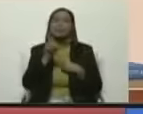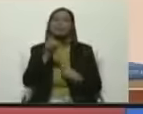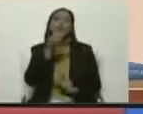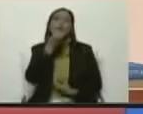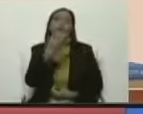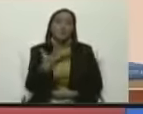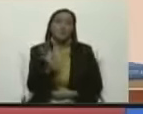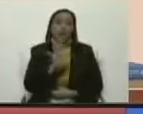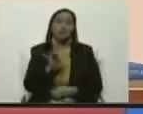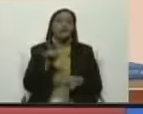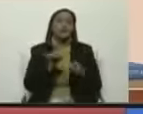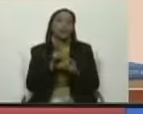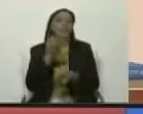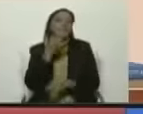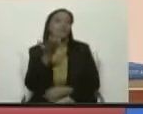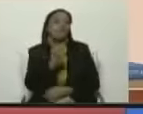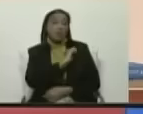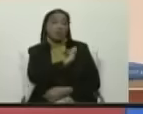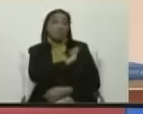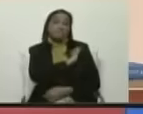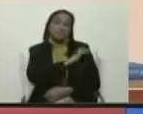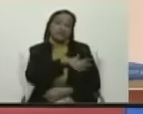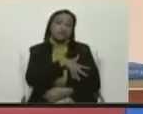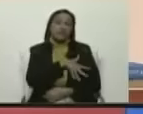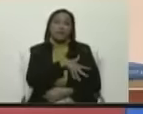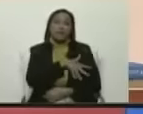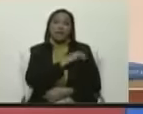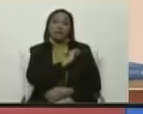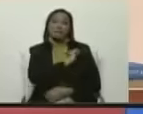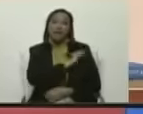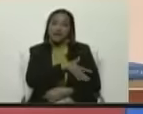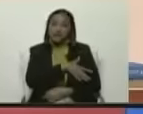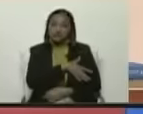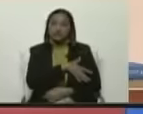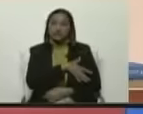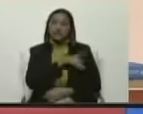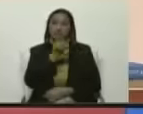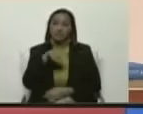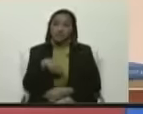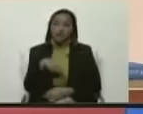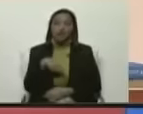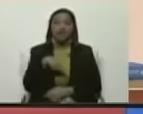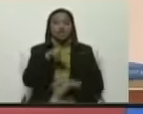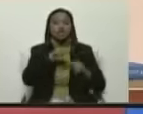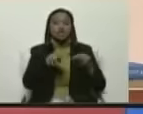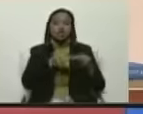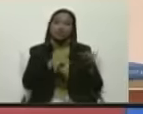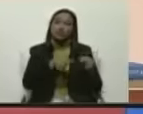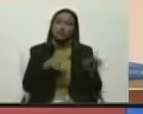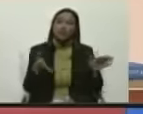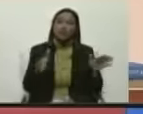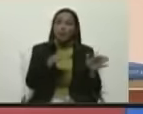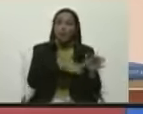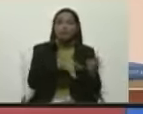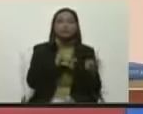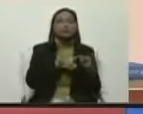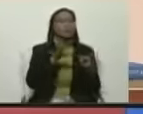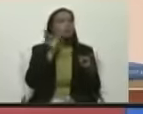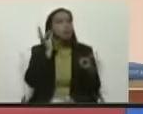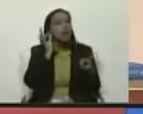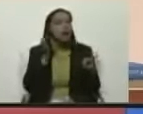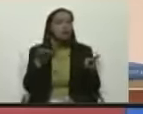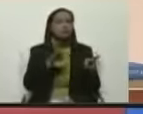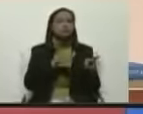en Palestina, lanzaban el ataque más feroz con muerte de niños, mujeres, hombres, y nadie dijo